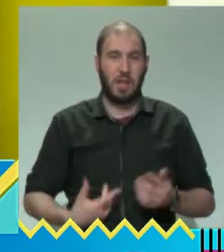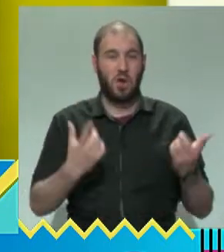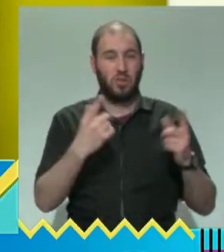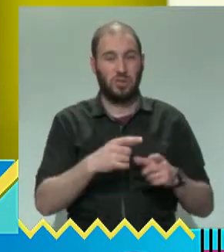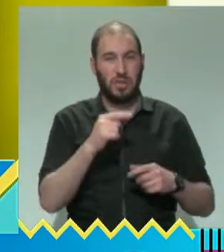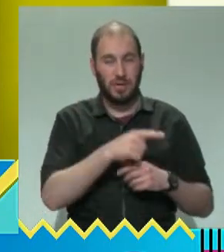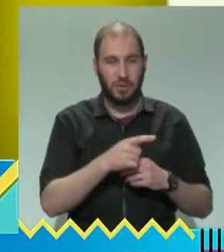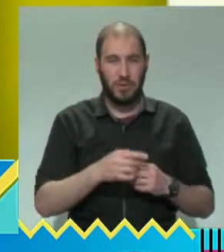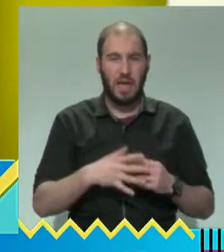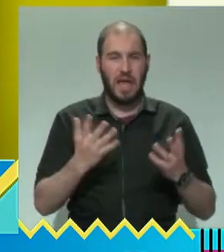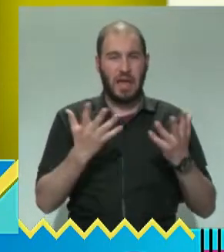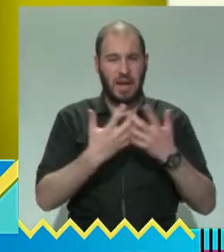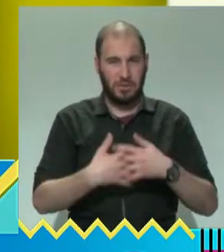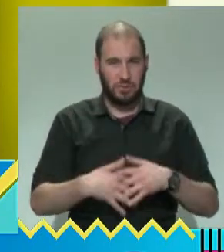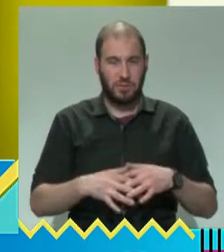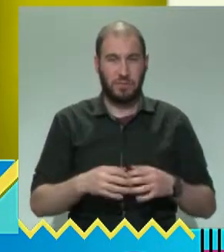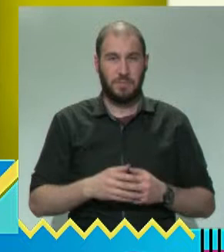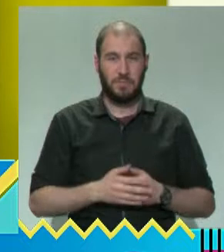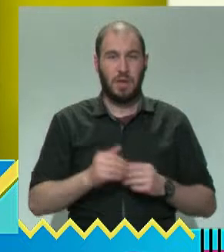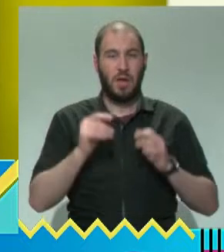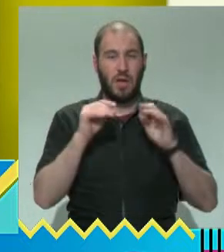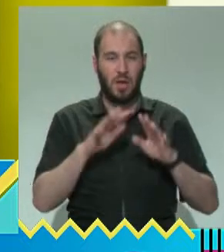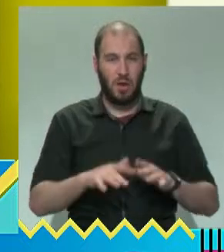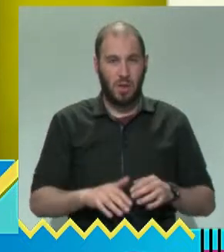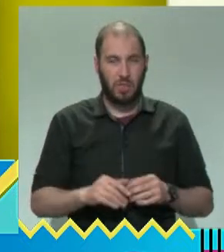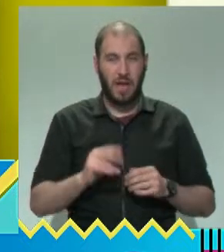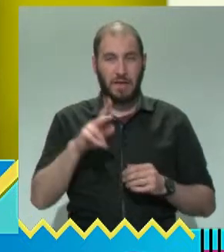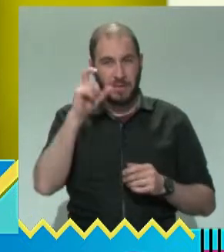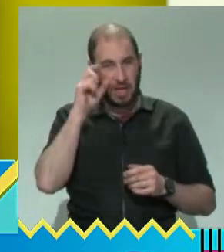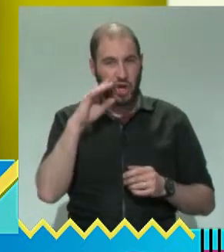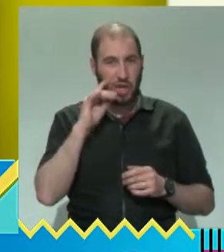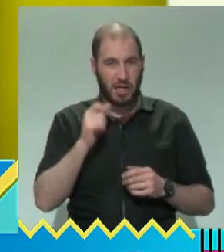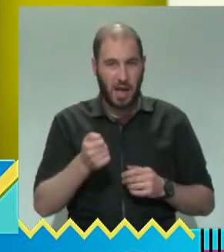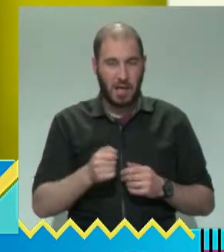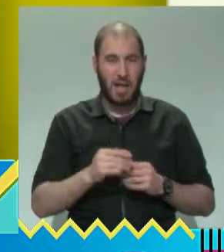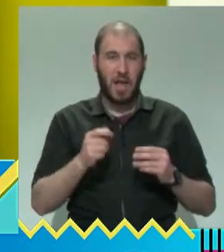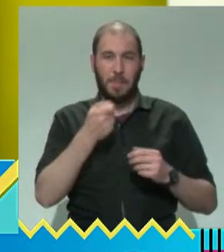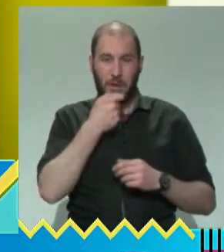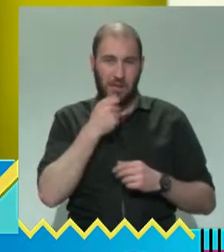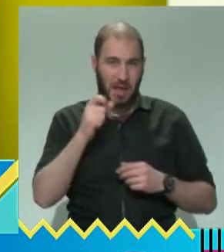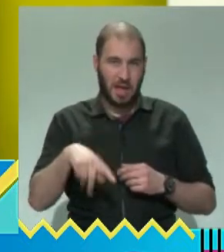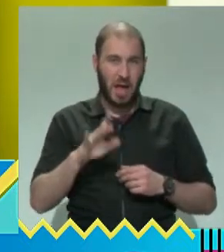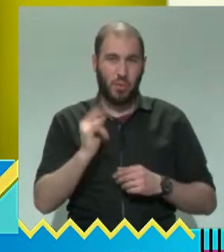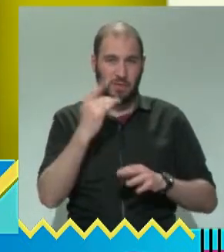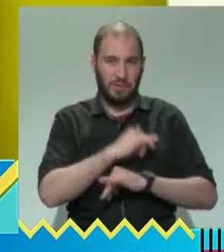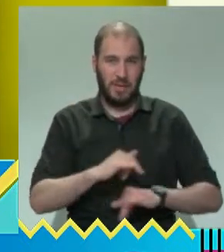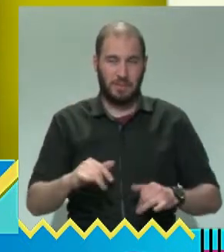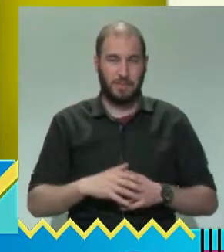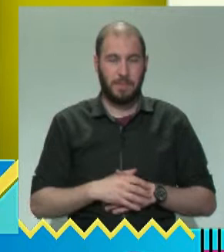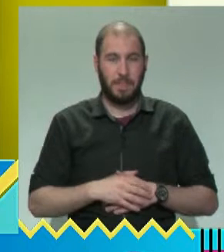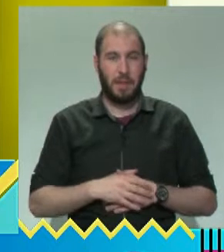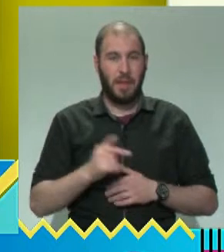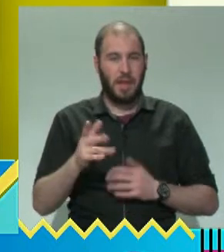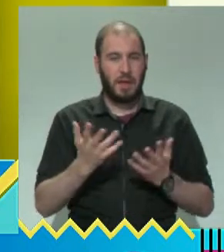Consejo, hizo una relación, sí, justamente en una nota que le hizo Verónica Gordillo, una periodista de aquí de Universidad, hizo